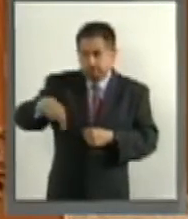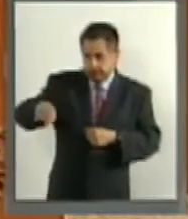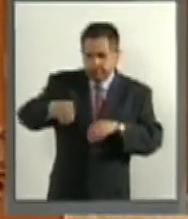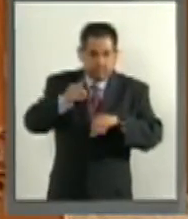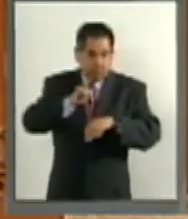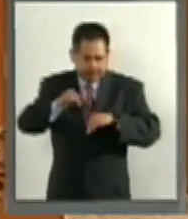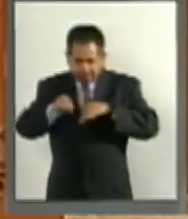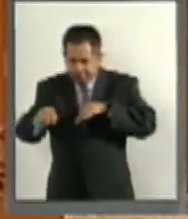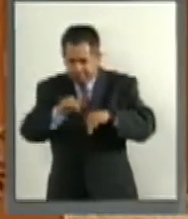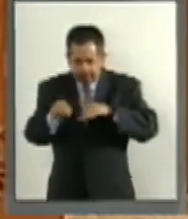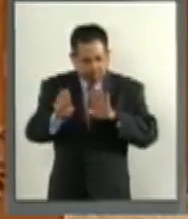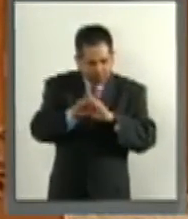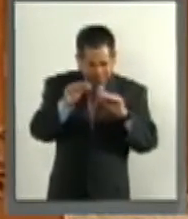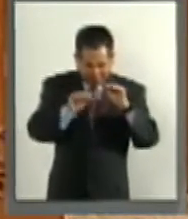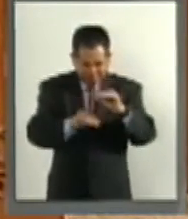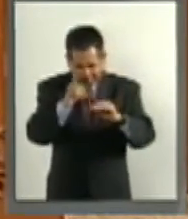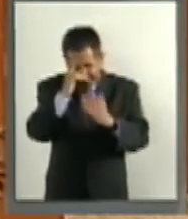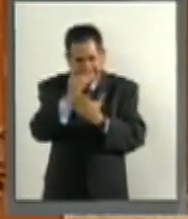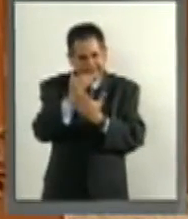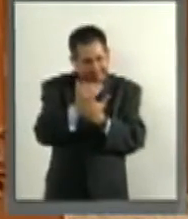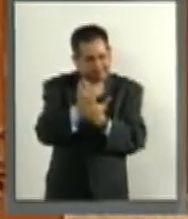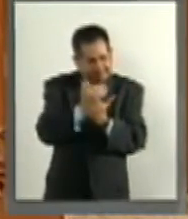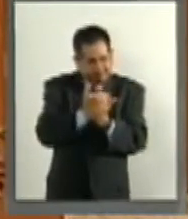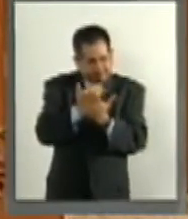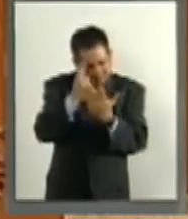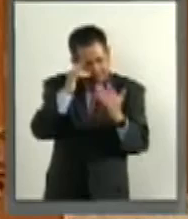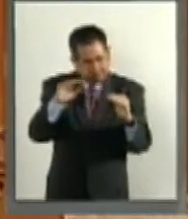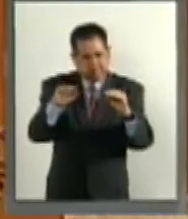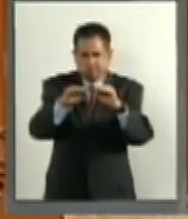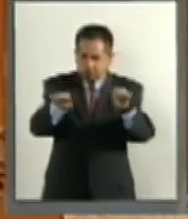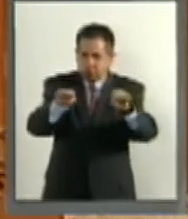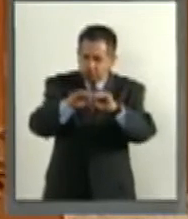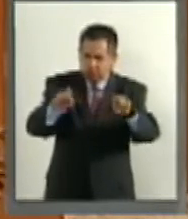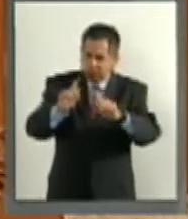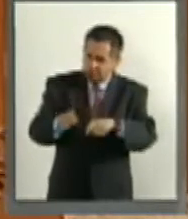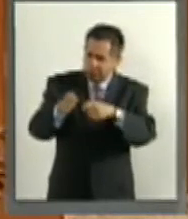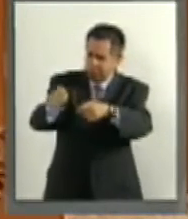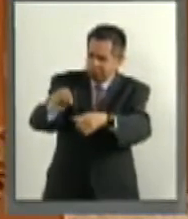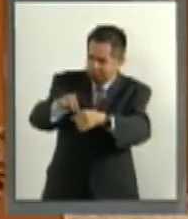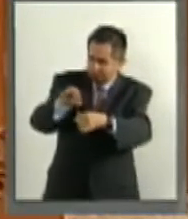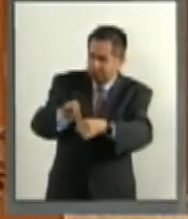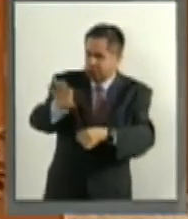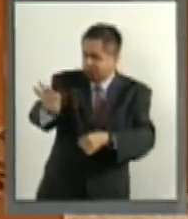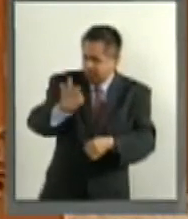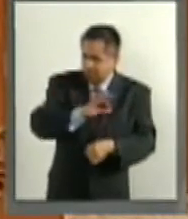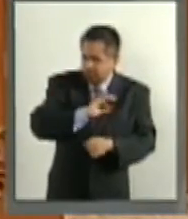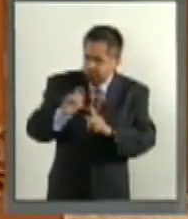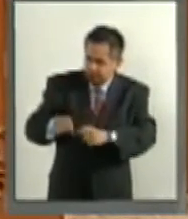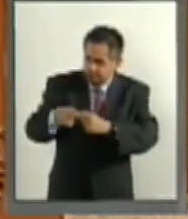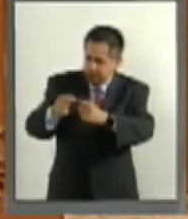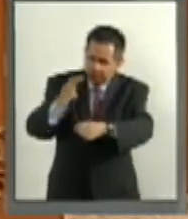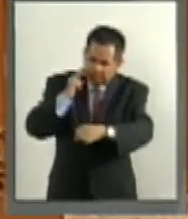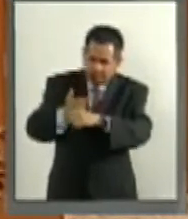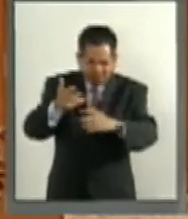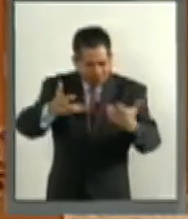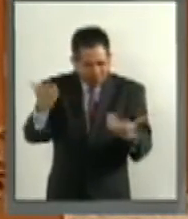por reducir las diferencias de acceso a los puestos de elección y de decisiones públicas en los